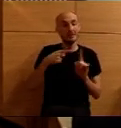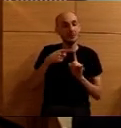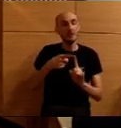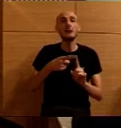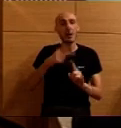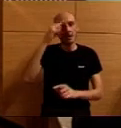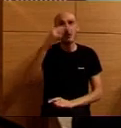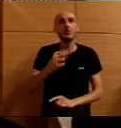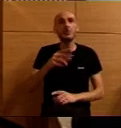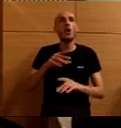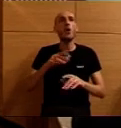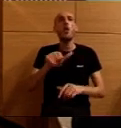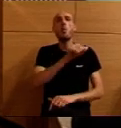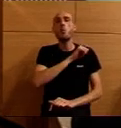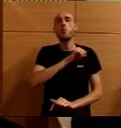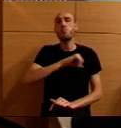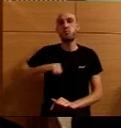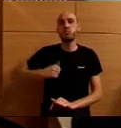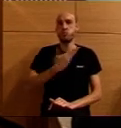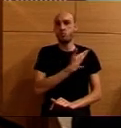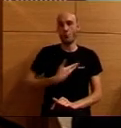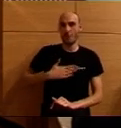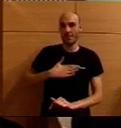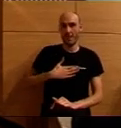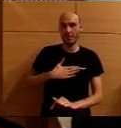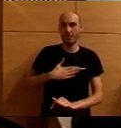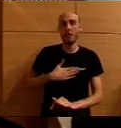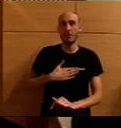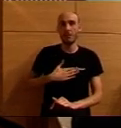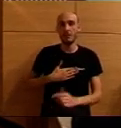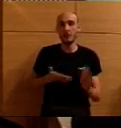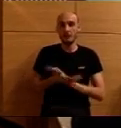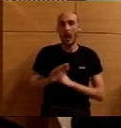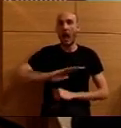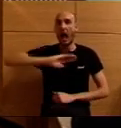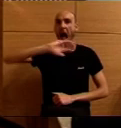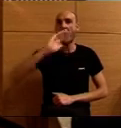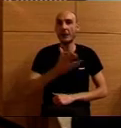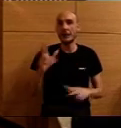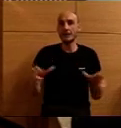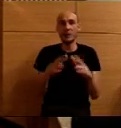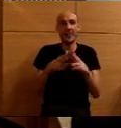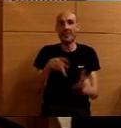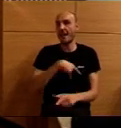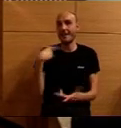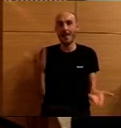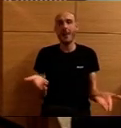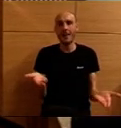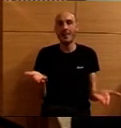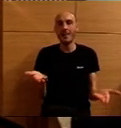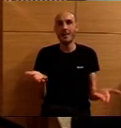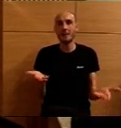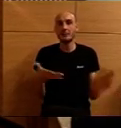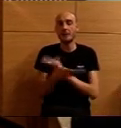salidas a un problema cada vez más acuciante que afecta al conjunto de la ciudadanía. Usted misma lo reconocía hace un momento. Un problema de acceso